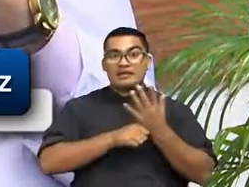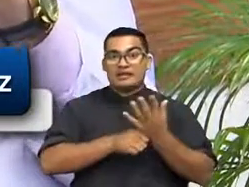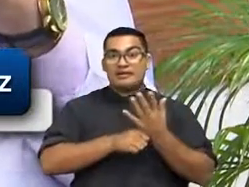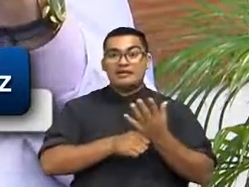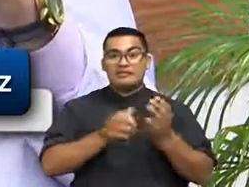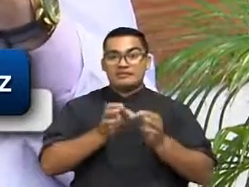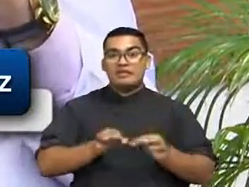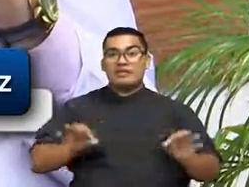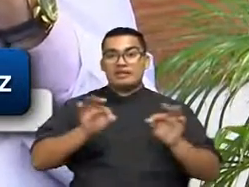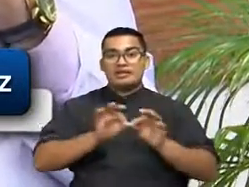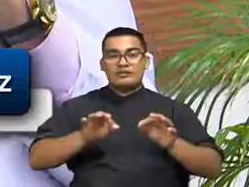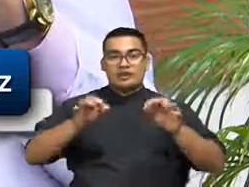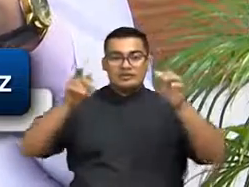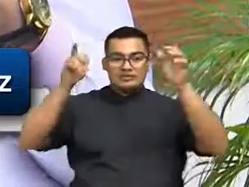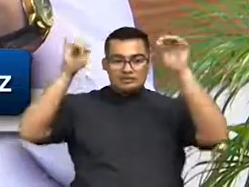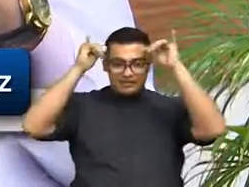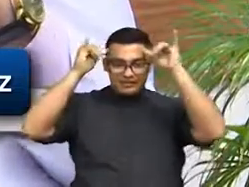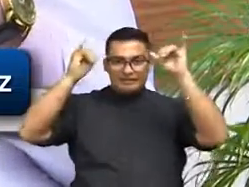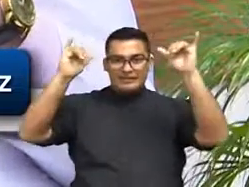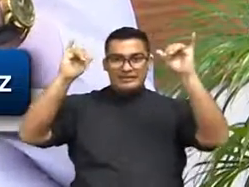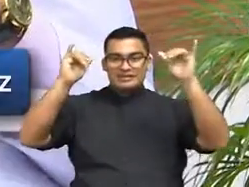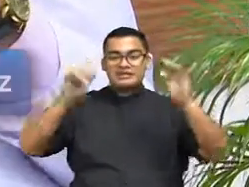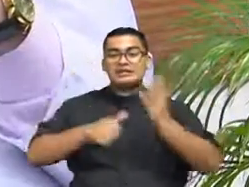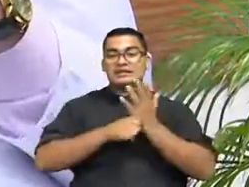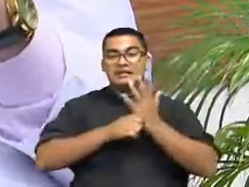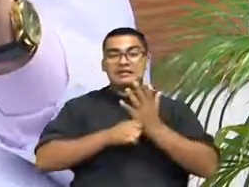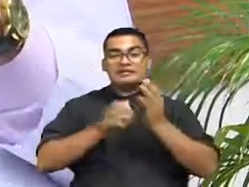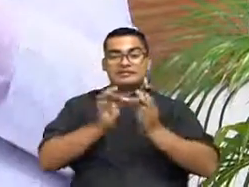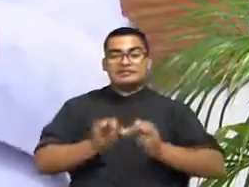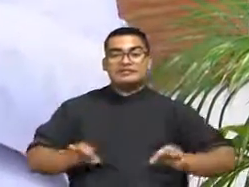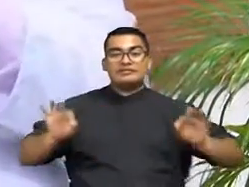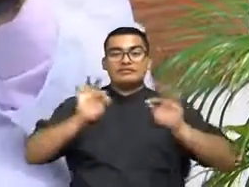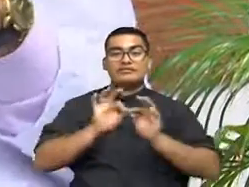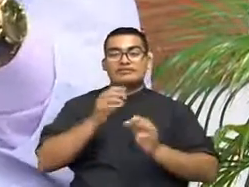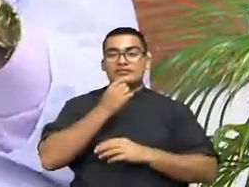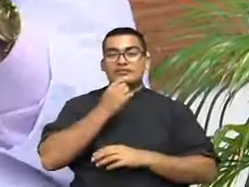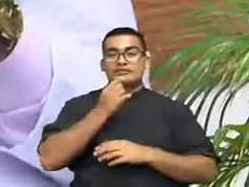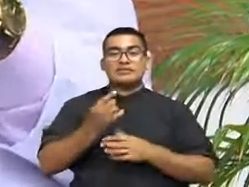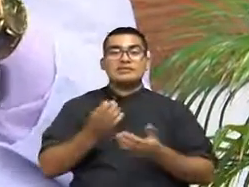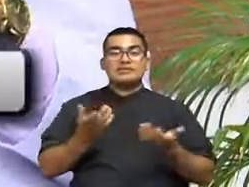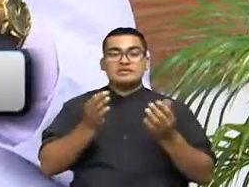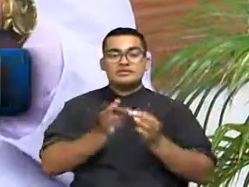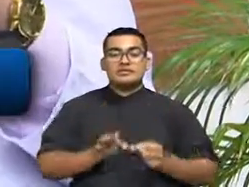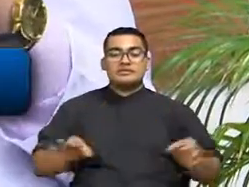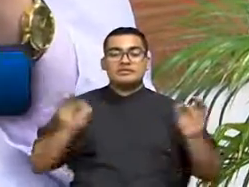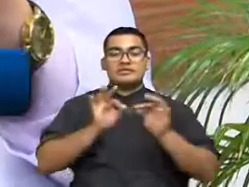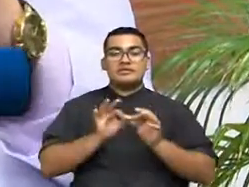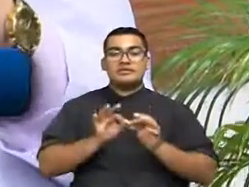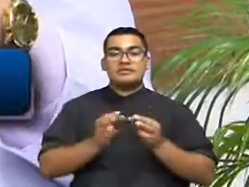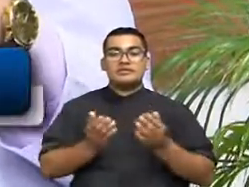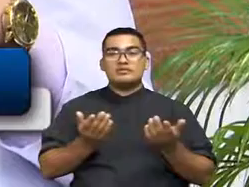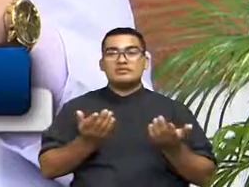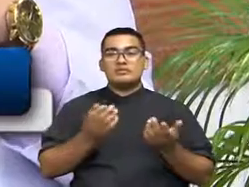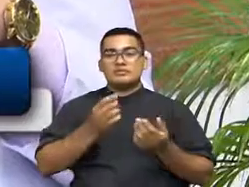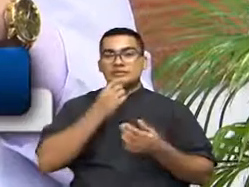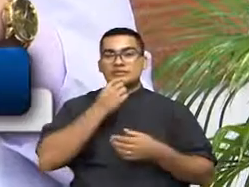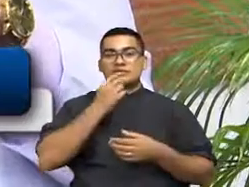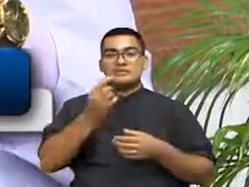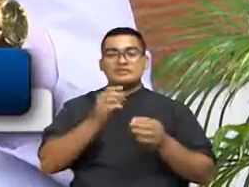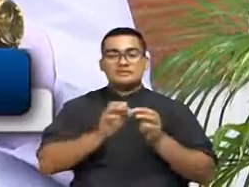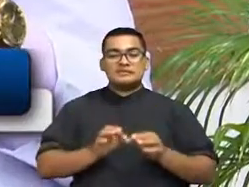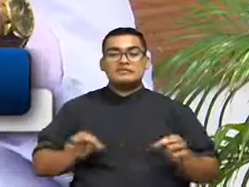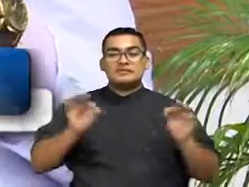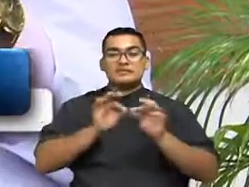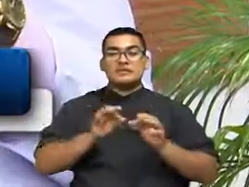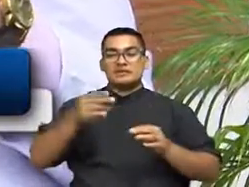las carnes rojas. Hay algo que es muy importante que nosotros muchas veces lo dejamos de un lado, el hígado es fuente riquísima